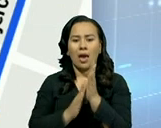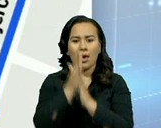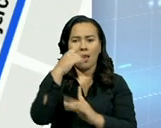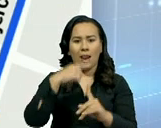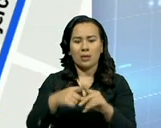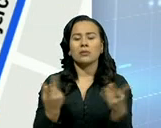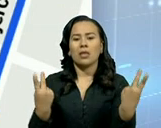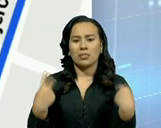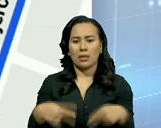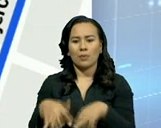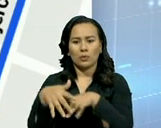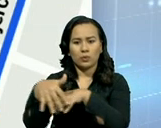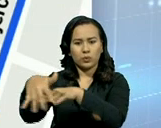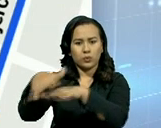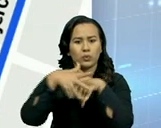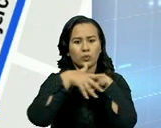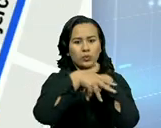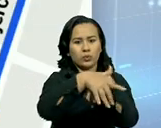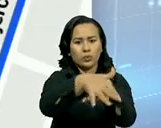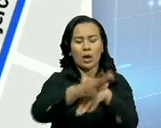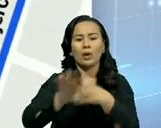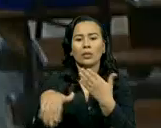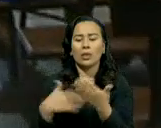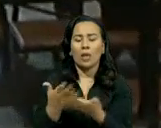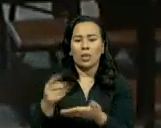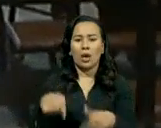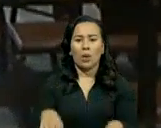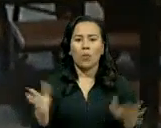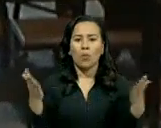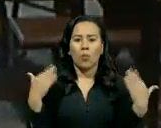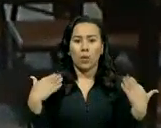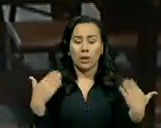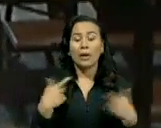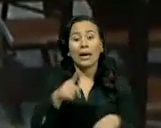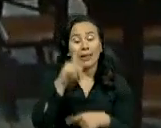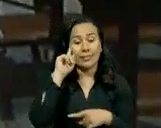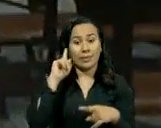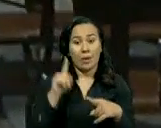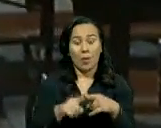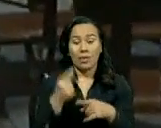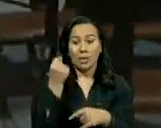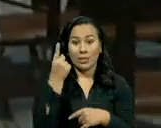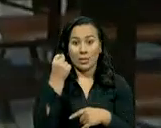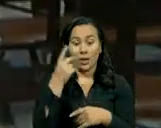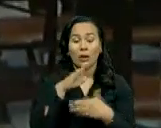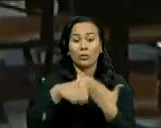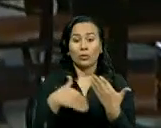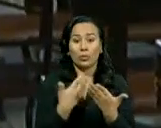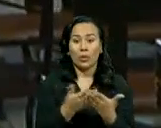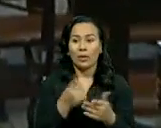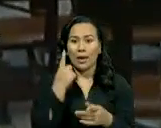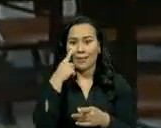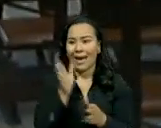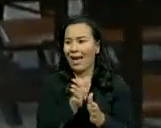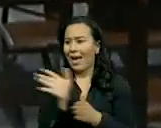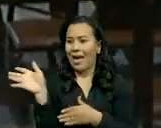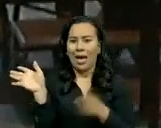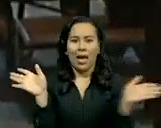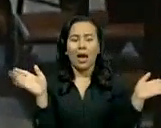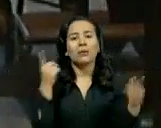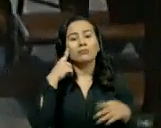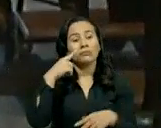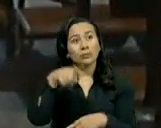este Viernes Santos en la ciudad de Guayaquil. Operativos, sin duda alguna, por las distintas unidades de